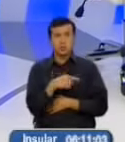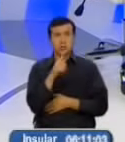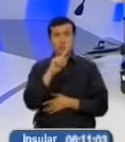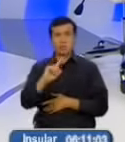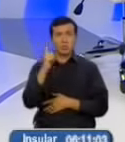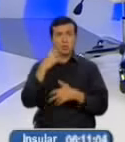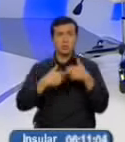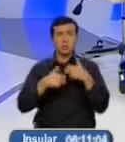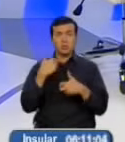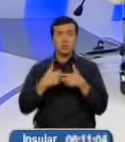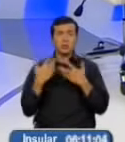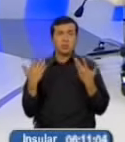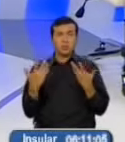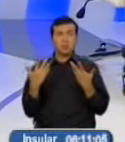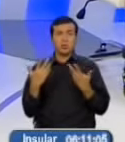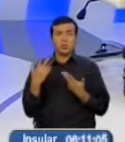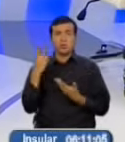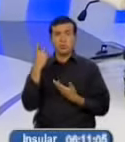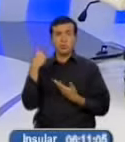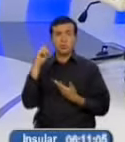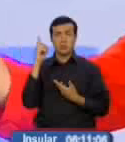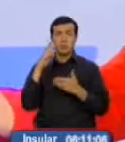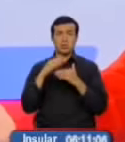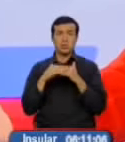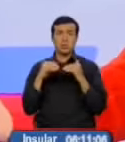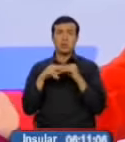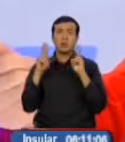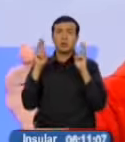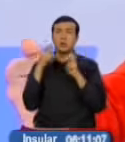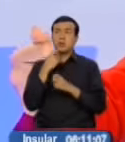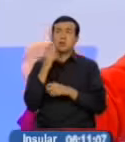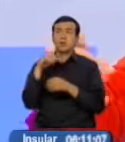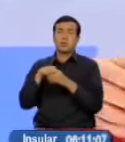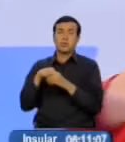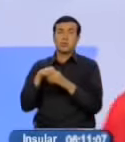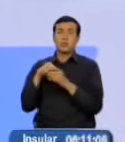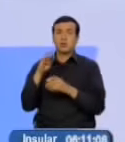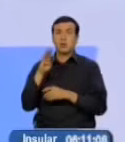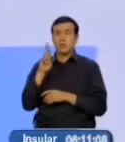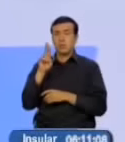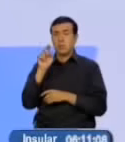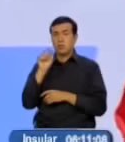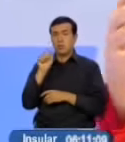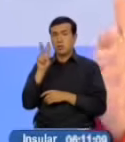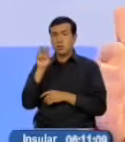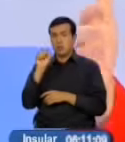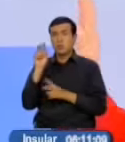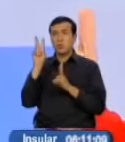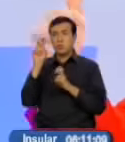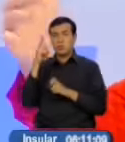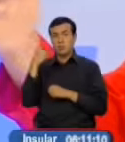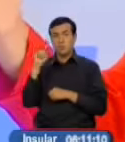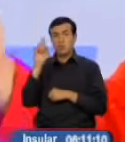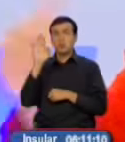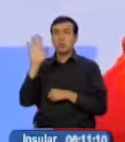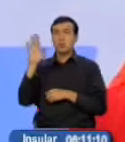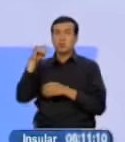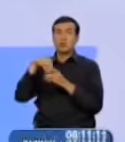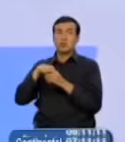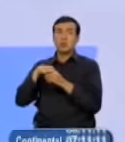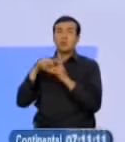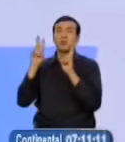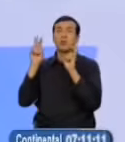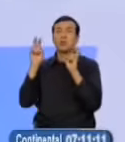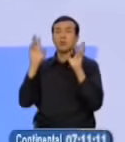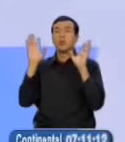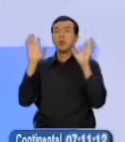único problema van a ser los 12 millones que supuestamente están en las cuentas del señor Bravo, o el 1 millón que está supuestamente en la supuesta compañía